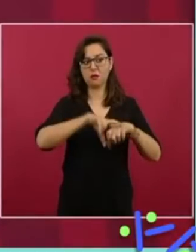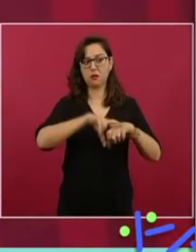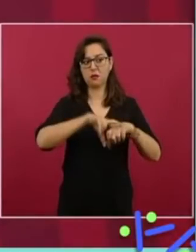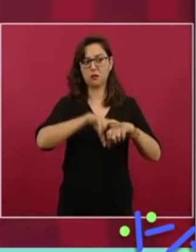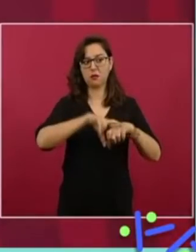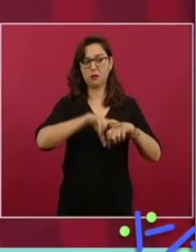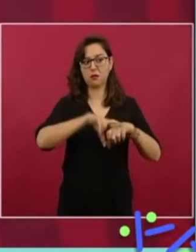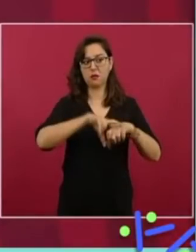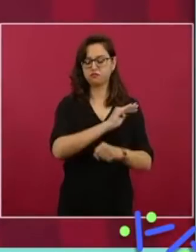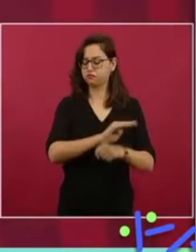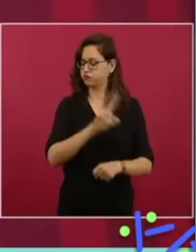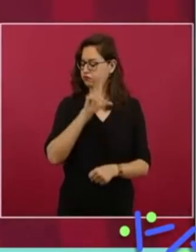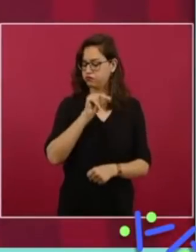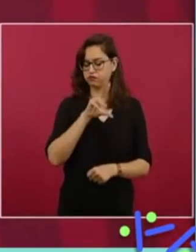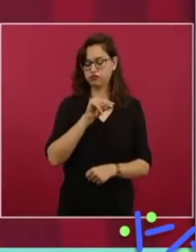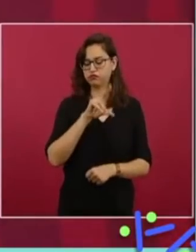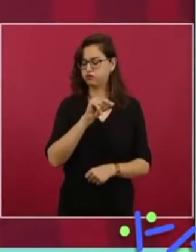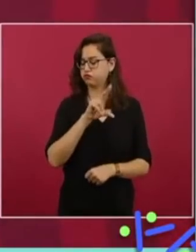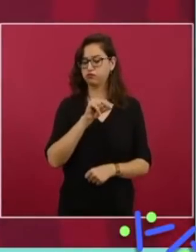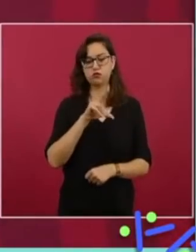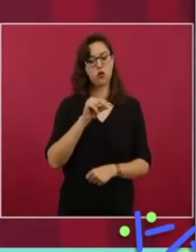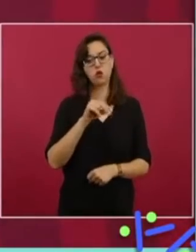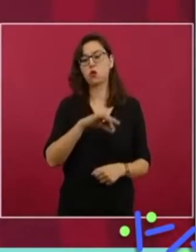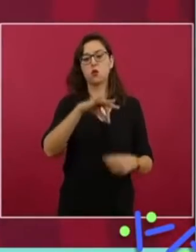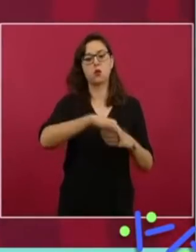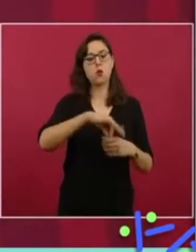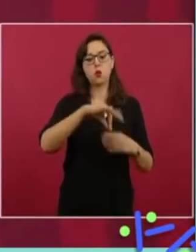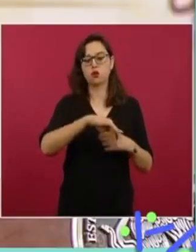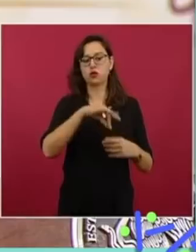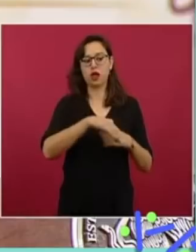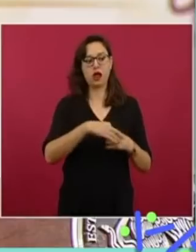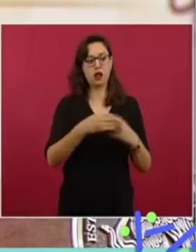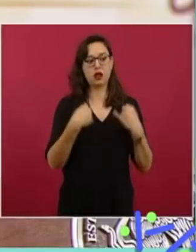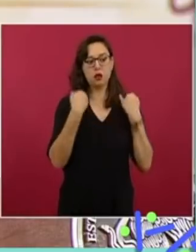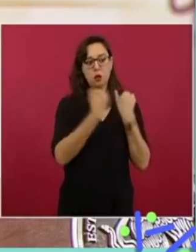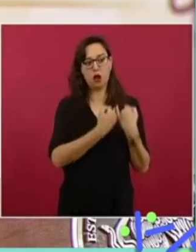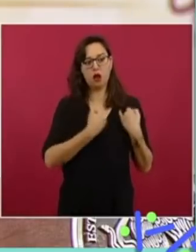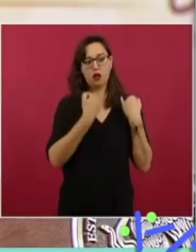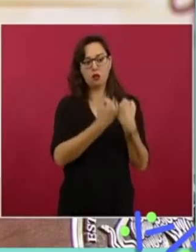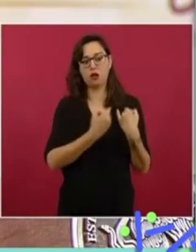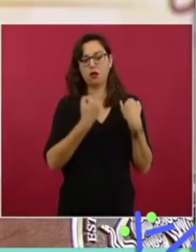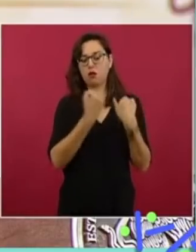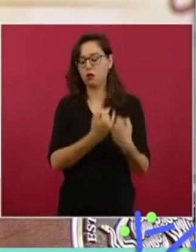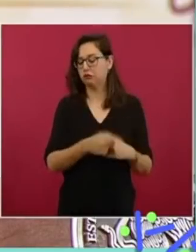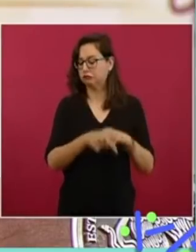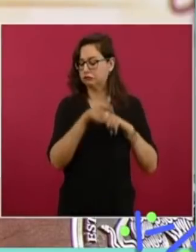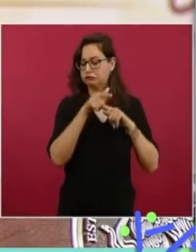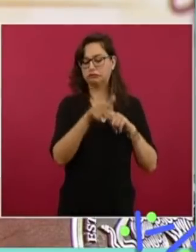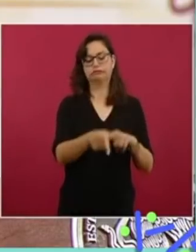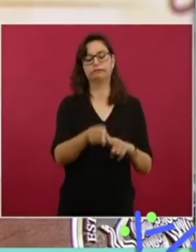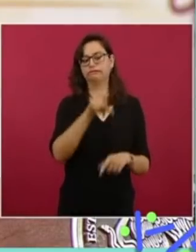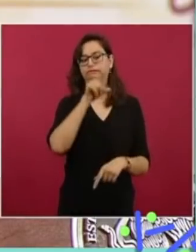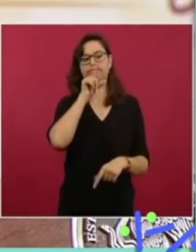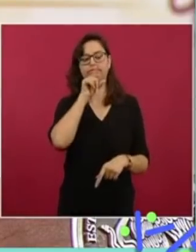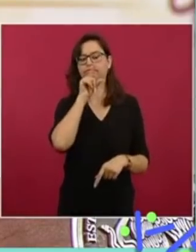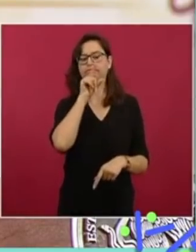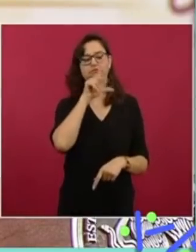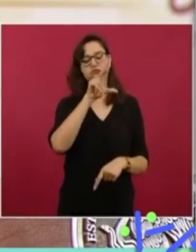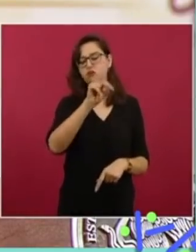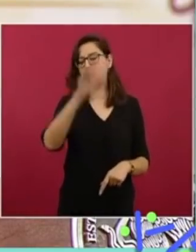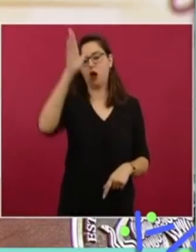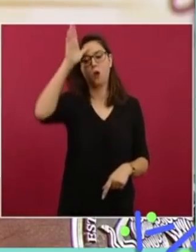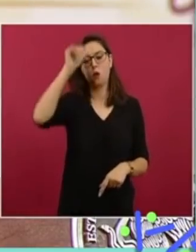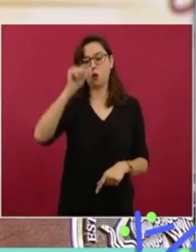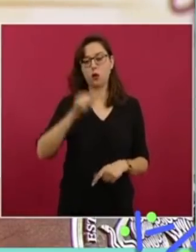con votar para que se siga protegiendo a las empresas particulares.